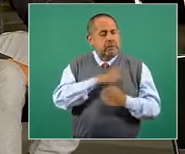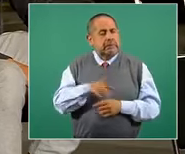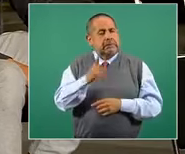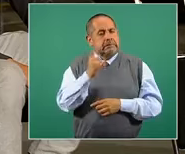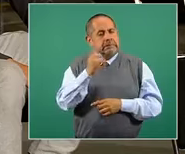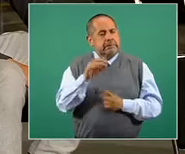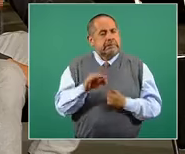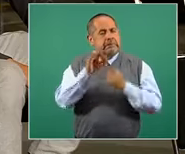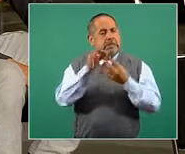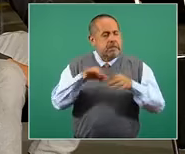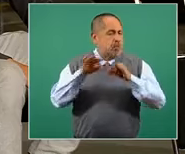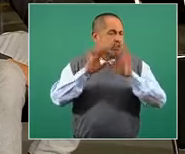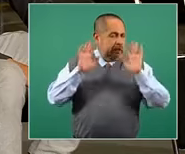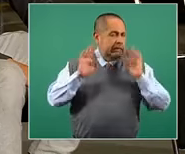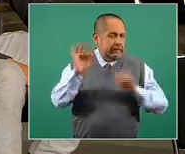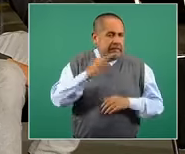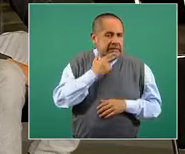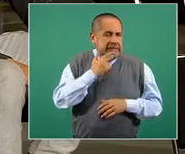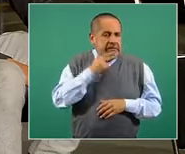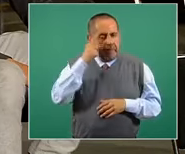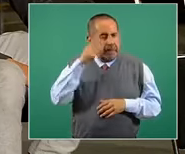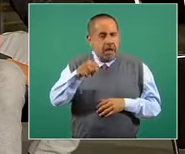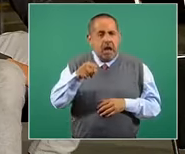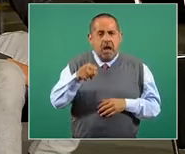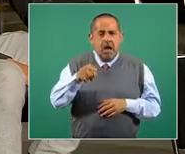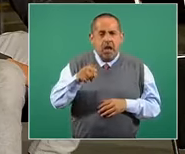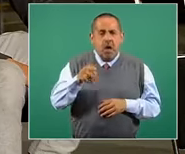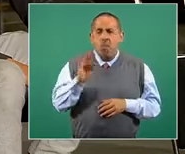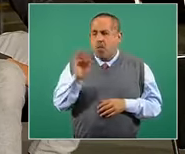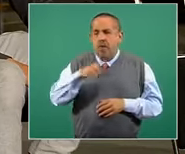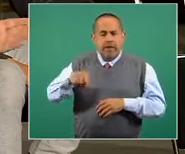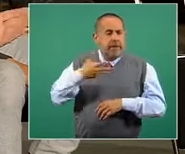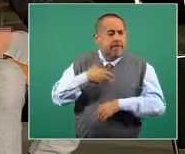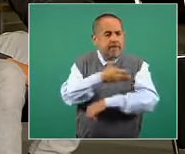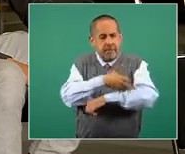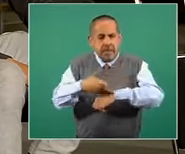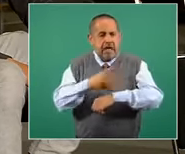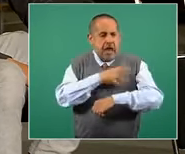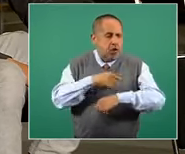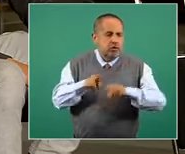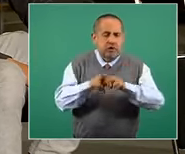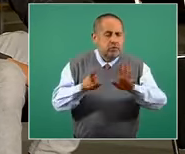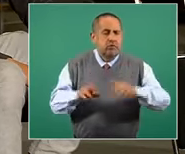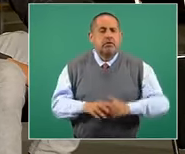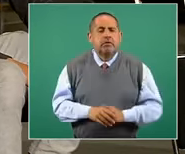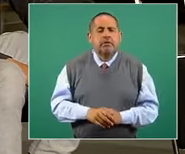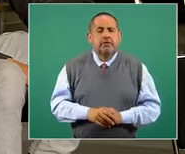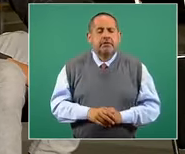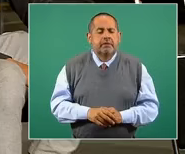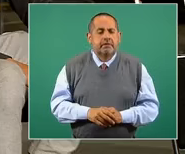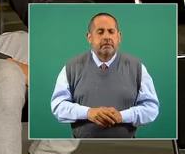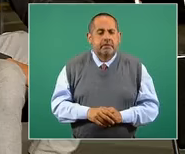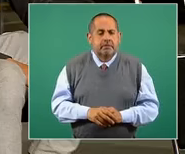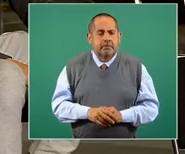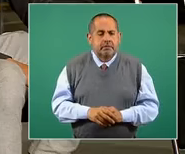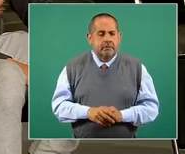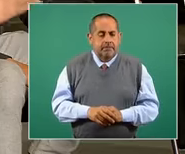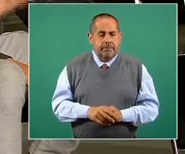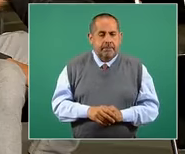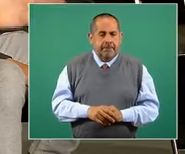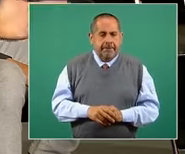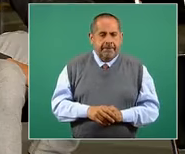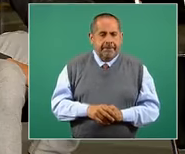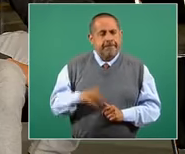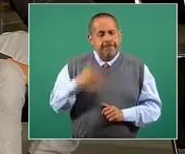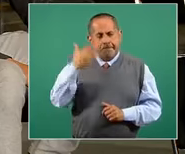ser vital para lo que pueden hacer las familias, los hijos, los nietos. La cuarta parte, usted sabe